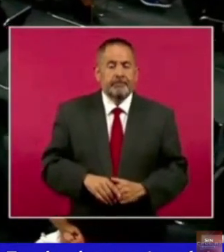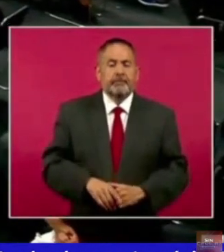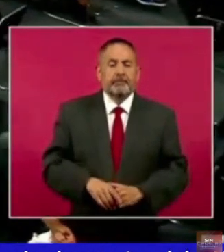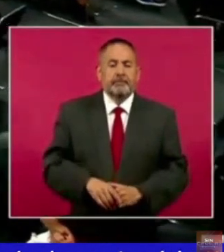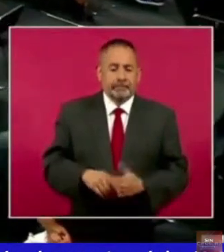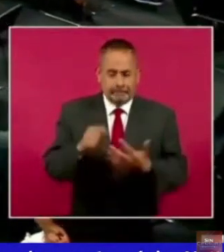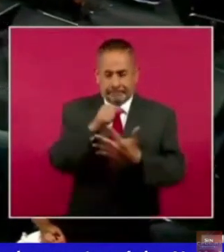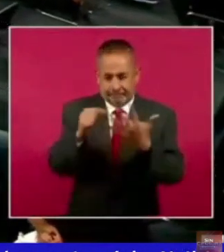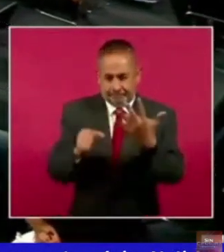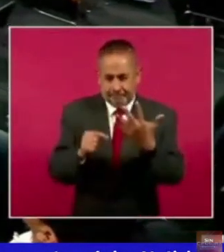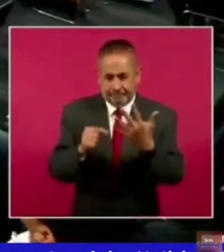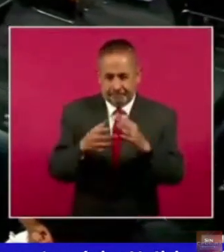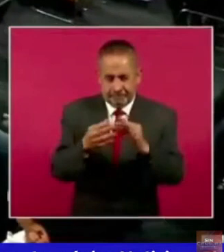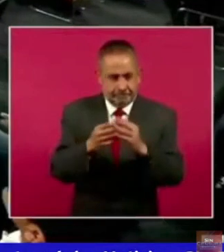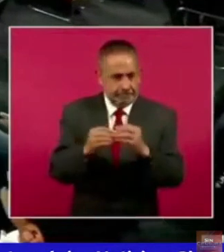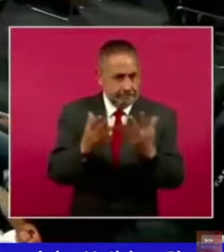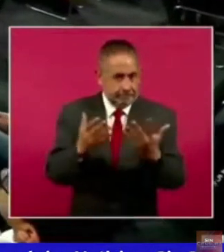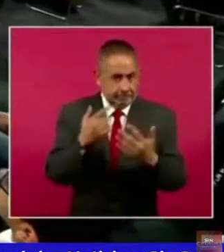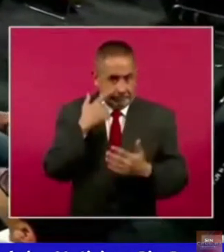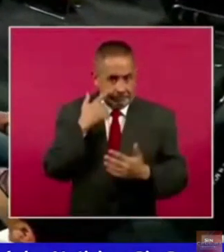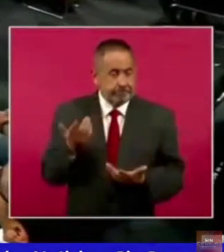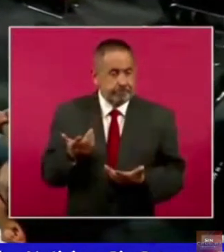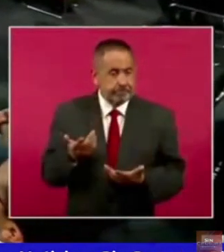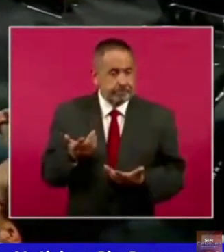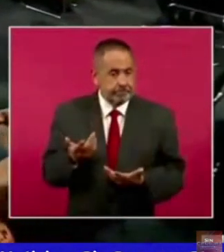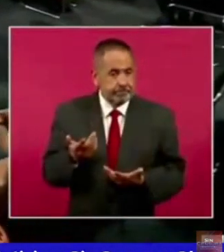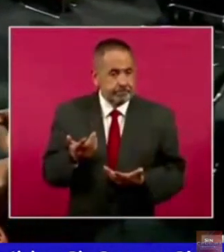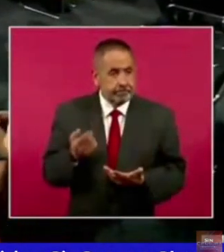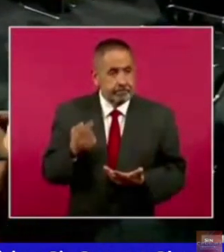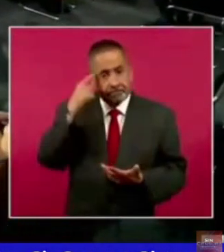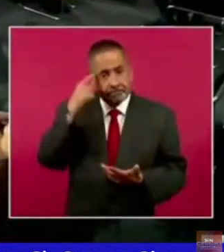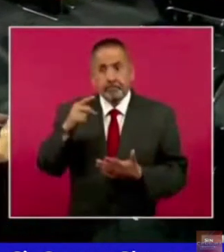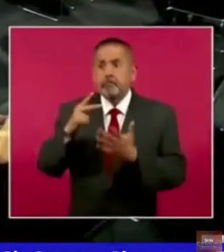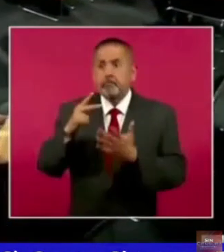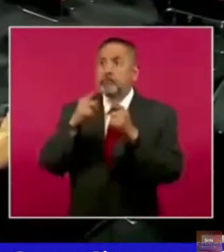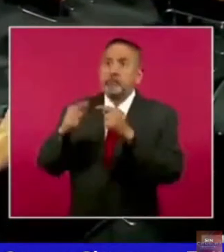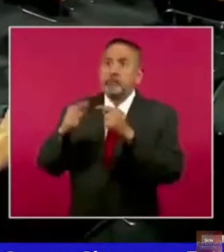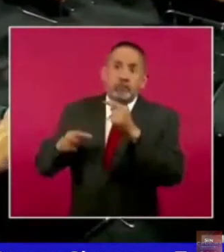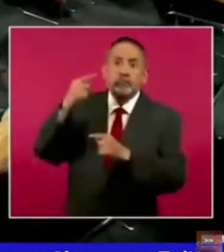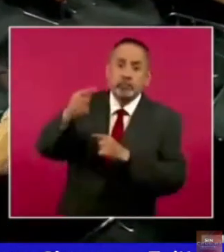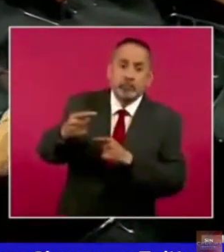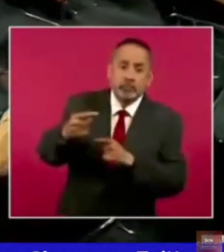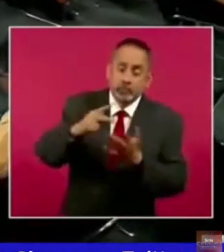Todo esto, pues para que no vuelva nunca más